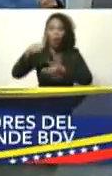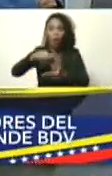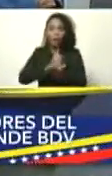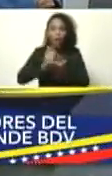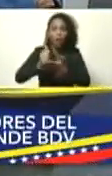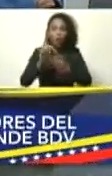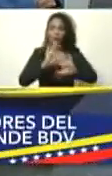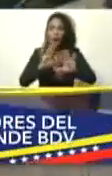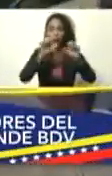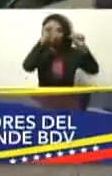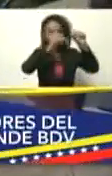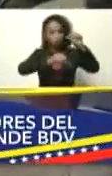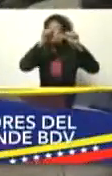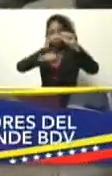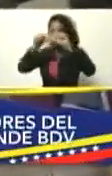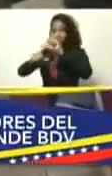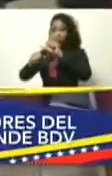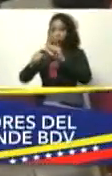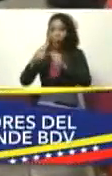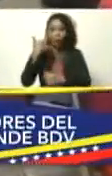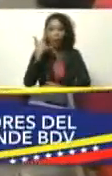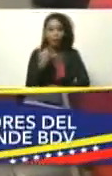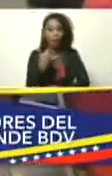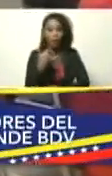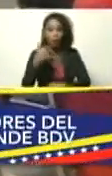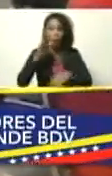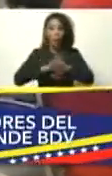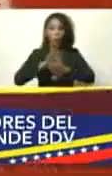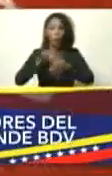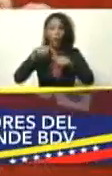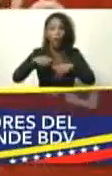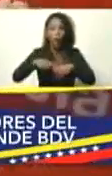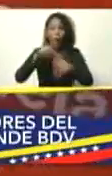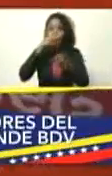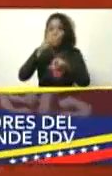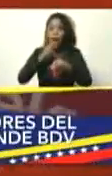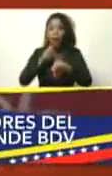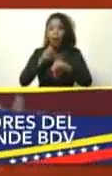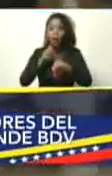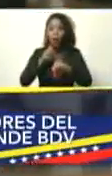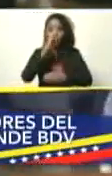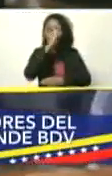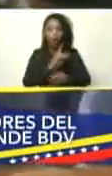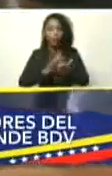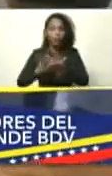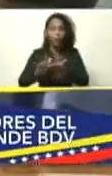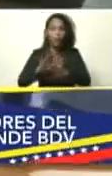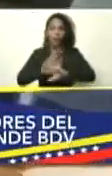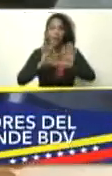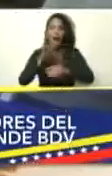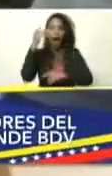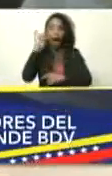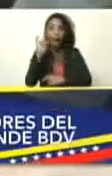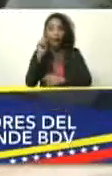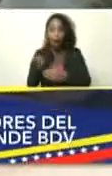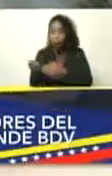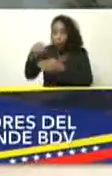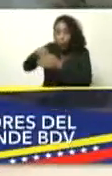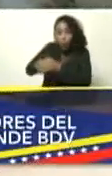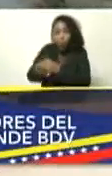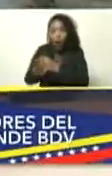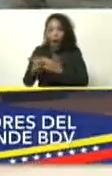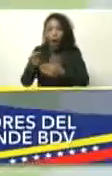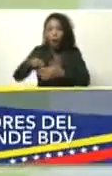ya revisamos por el teléfono, porque este es un banco digital, está en línea, y ya tienen abonado en su cuenta, mi